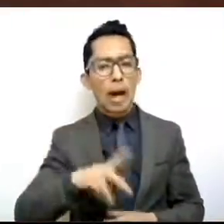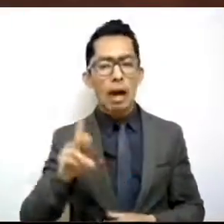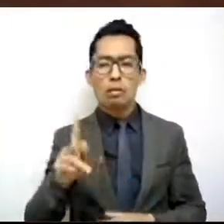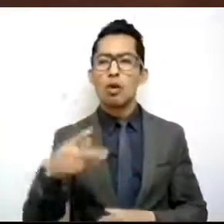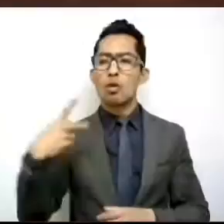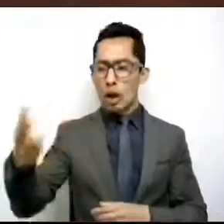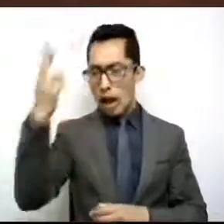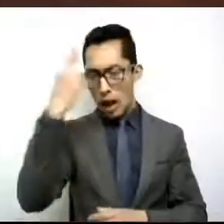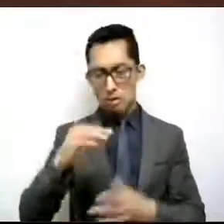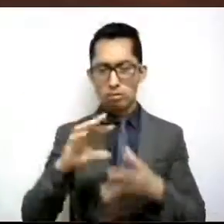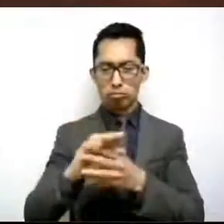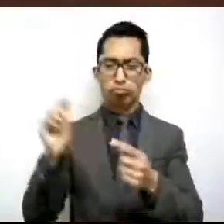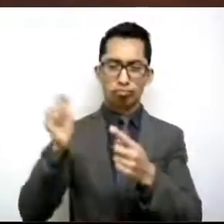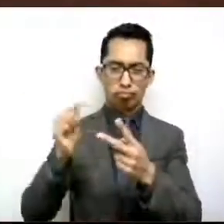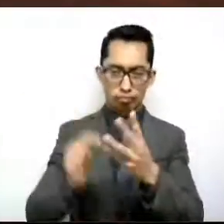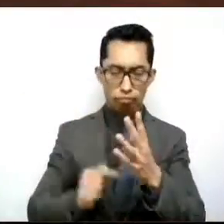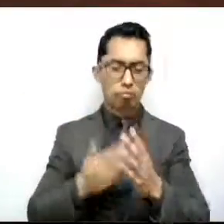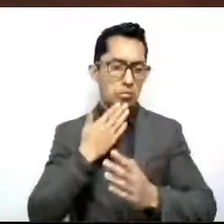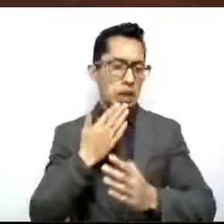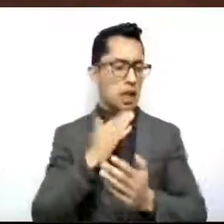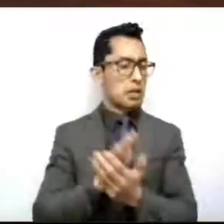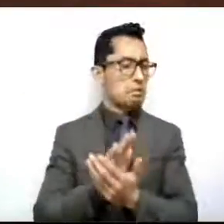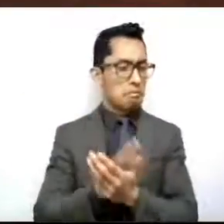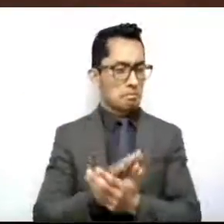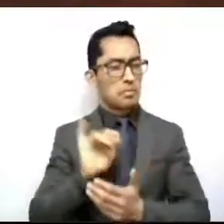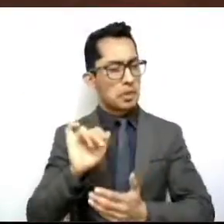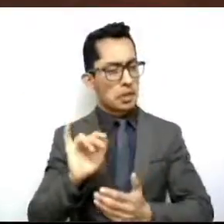sustanciados, muy bien sustentados.